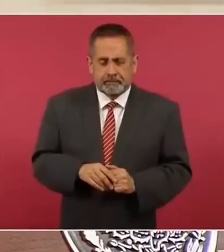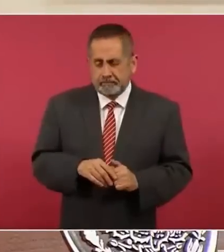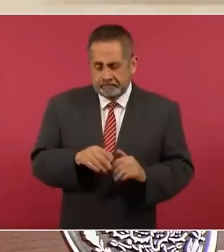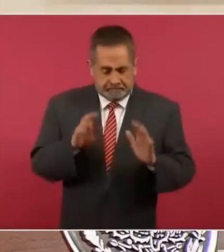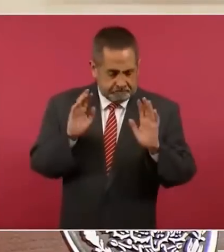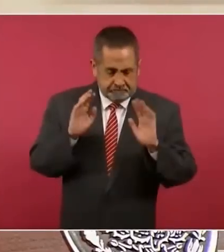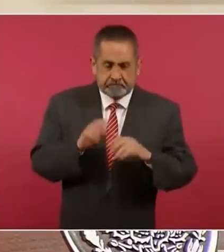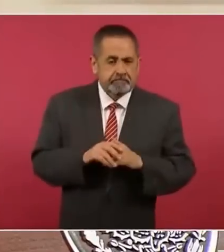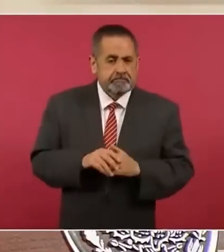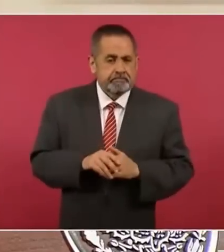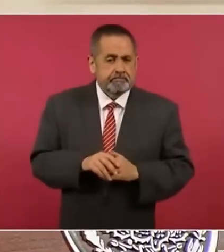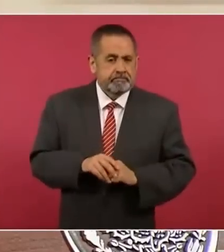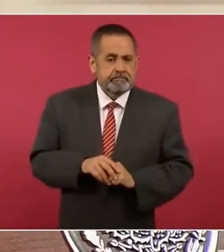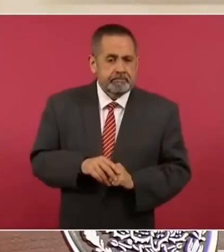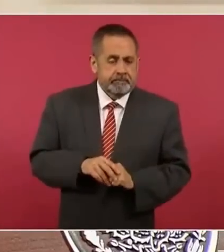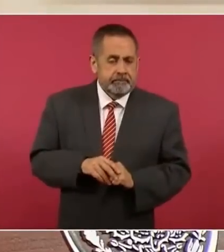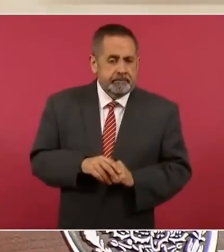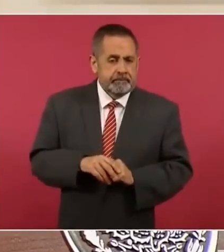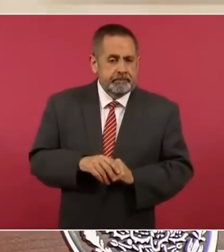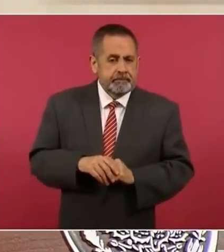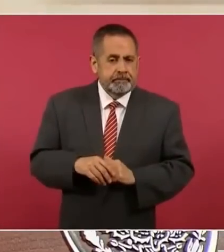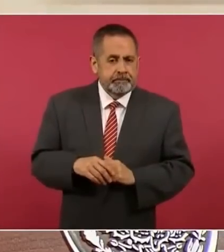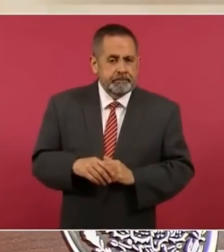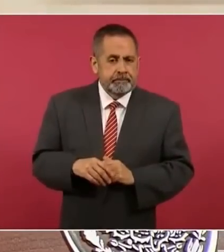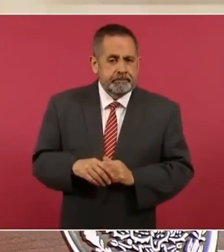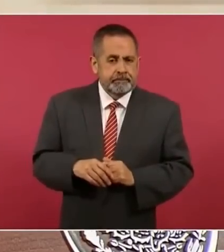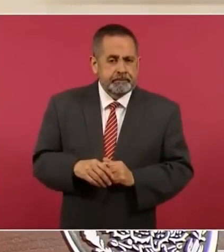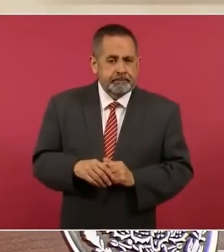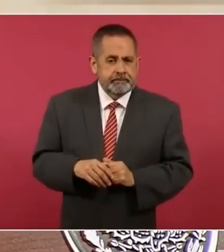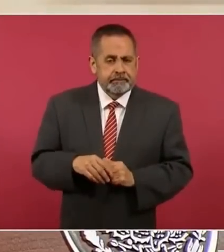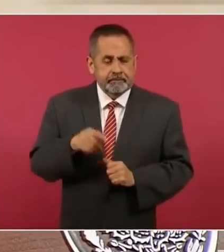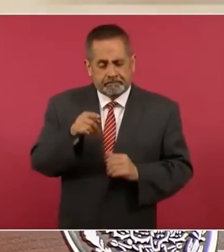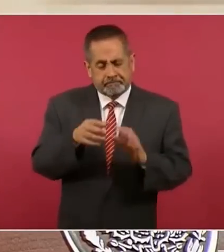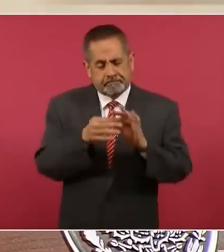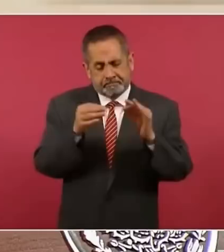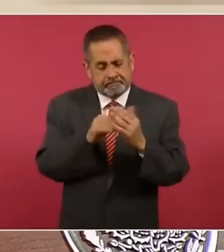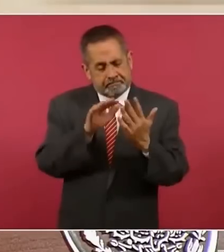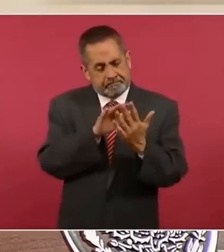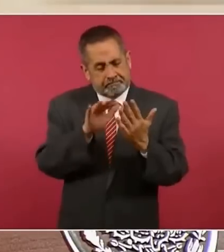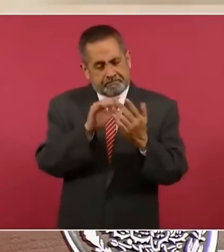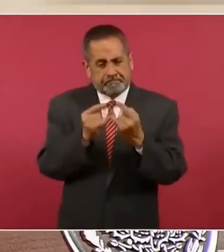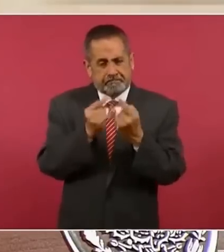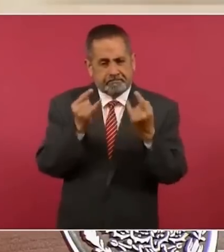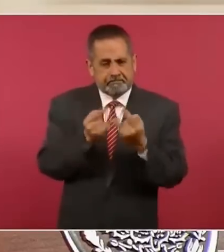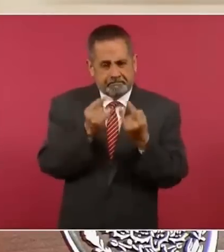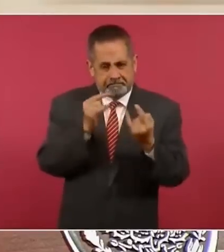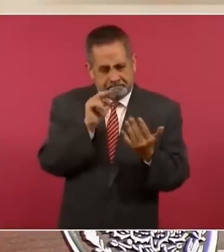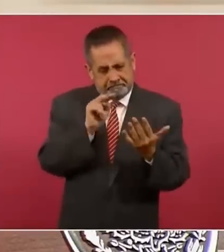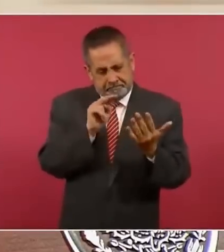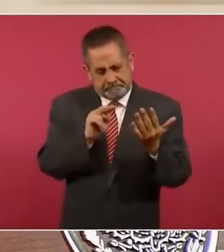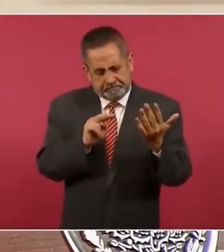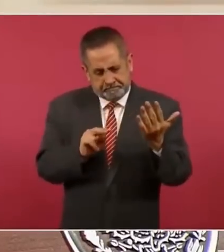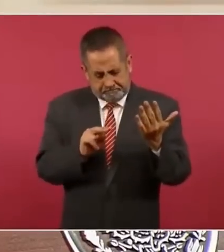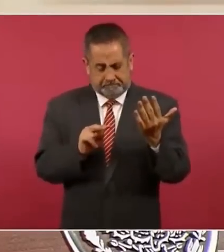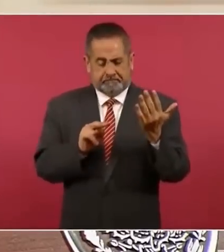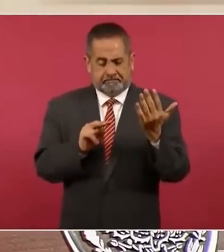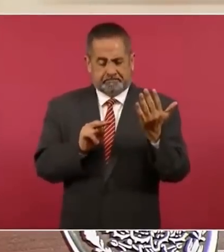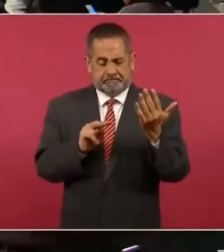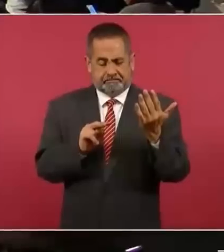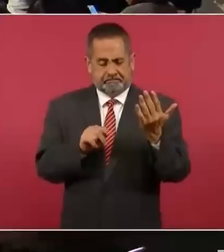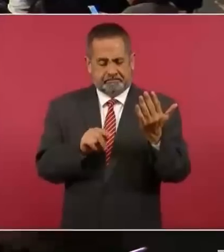independientemente de lo que se narra, me llamaron la atención las fotos.